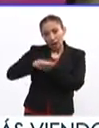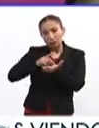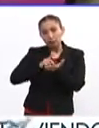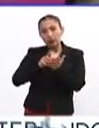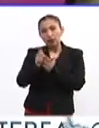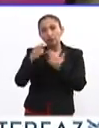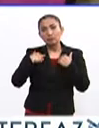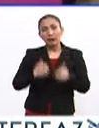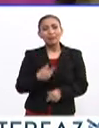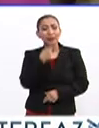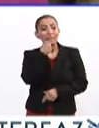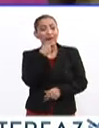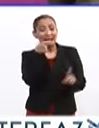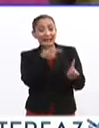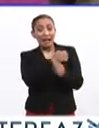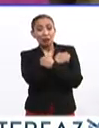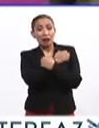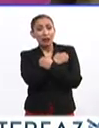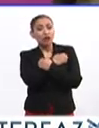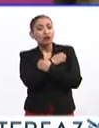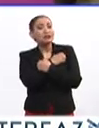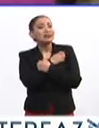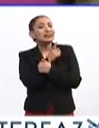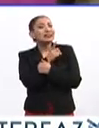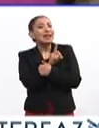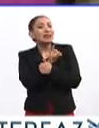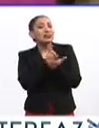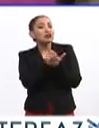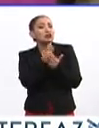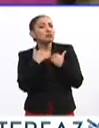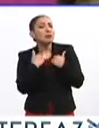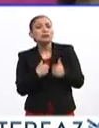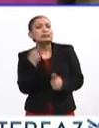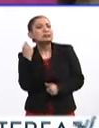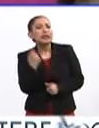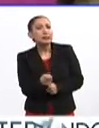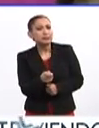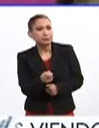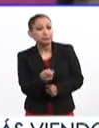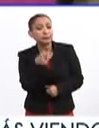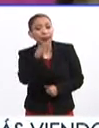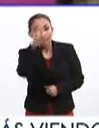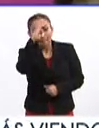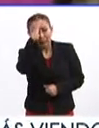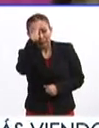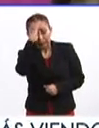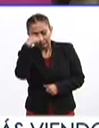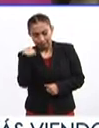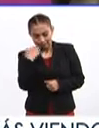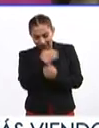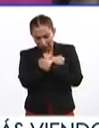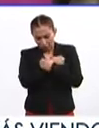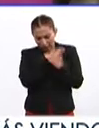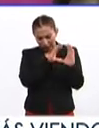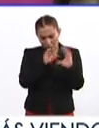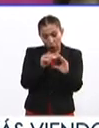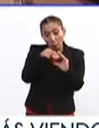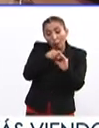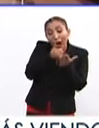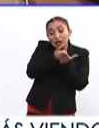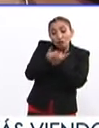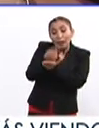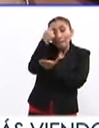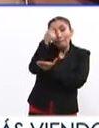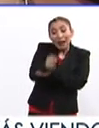humanos. Hablar de educación en derechos humanos quiere decir pensar la educación como un